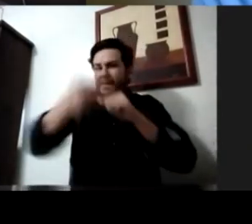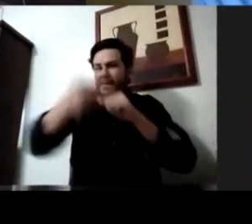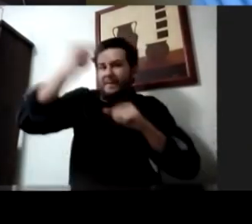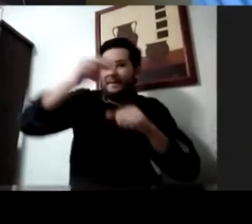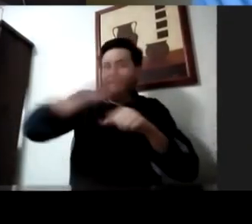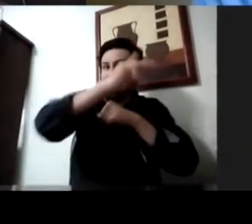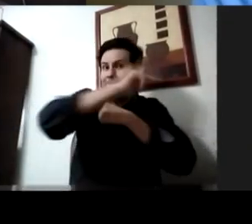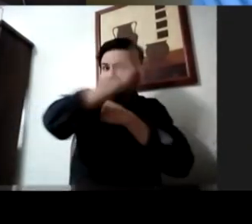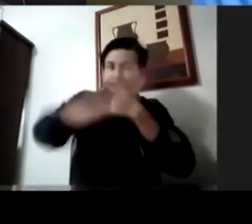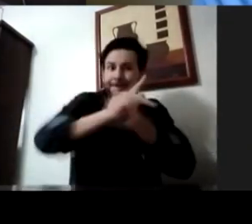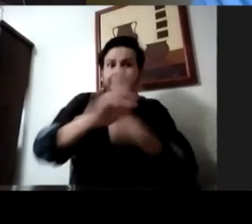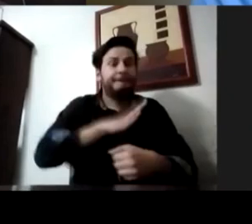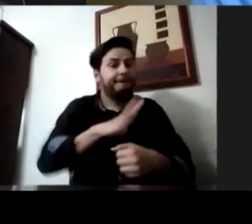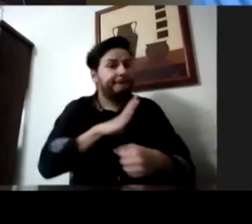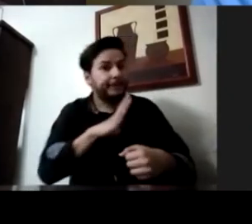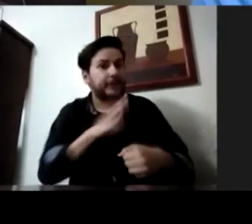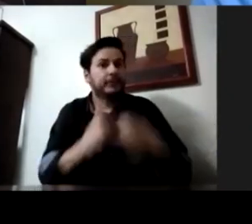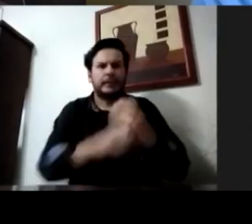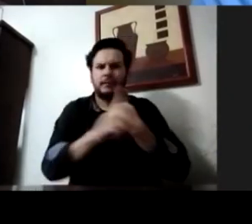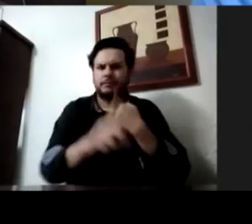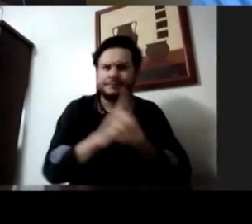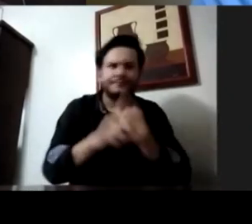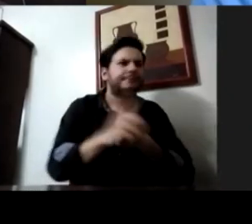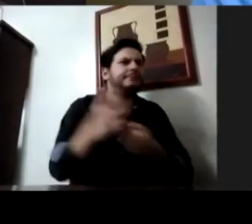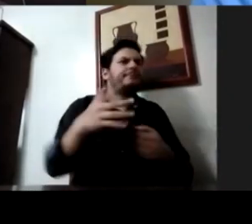empleo formal, hay